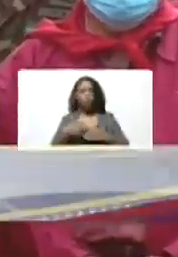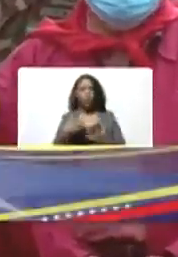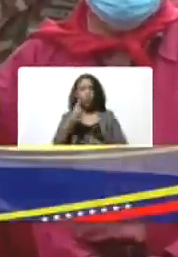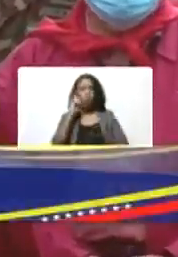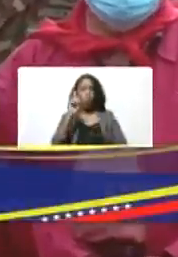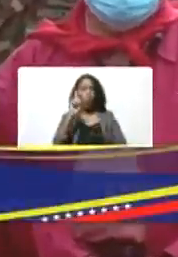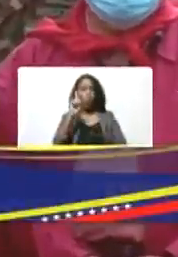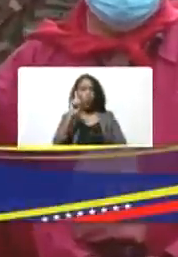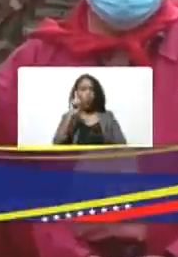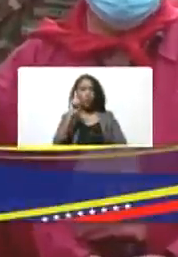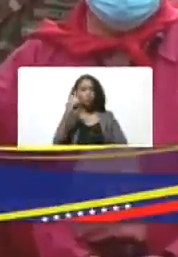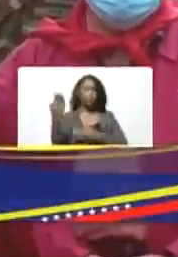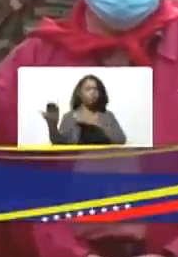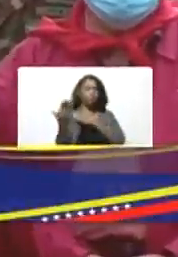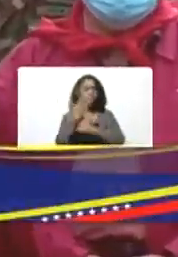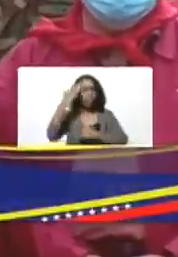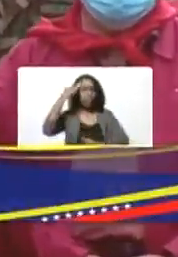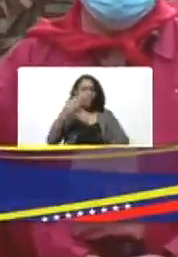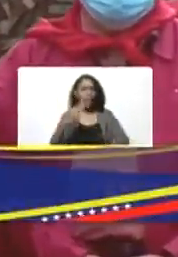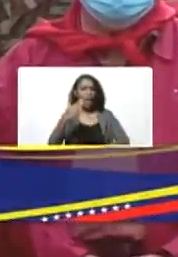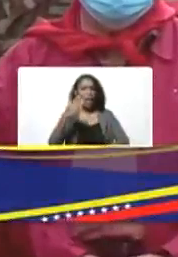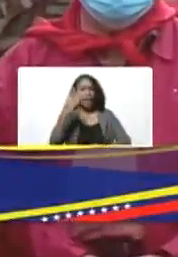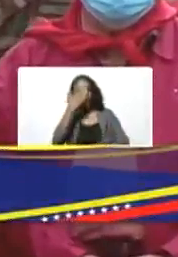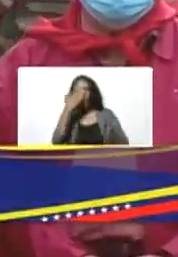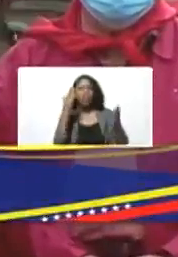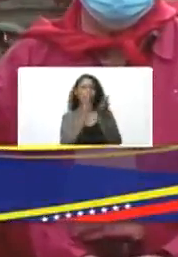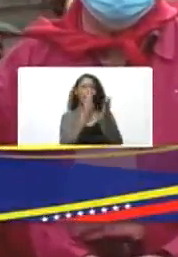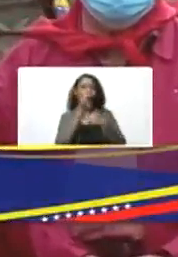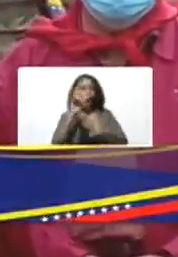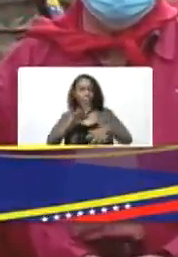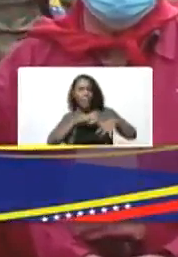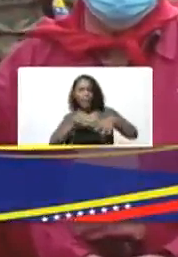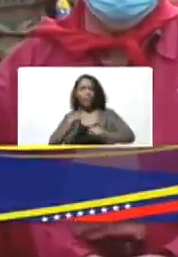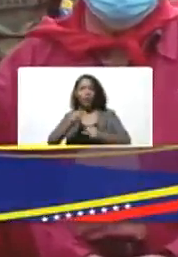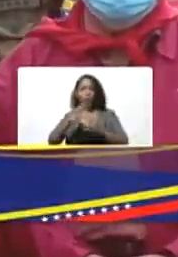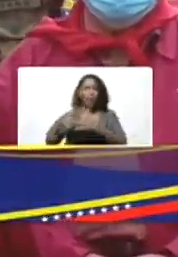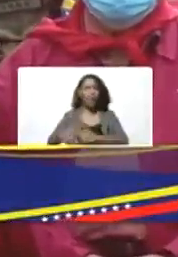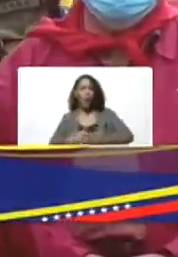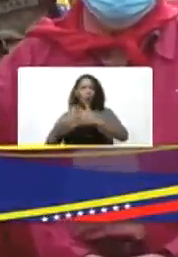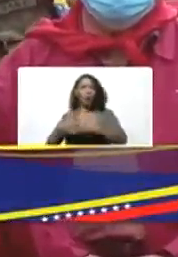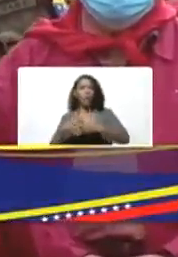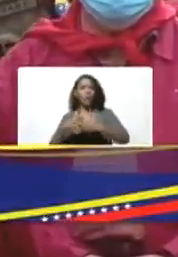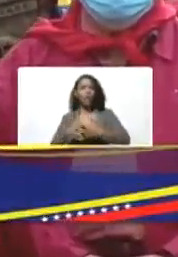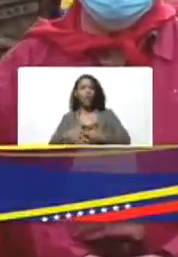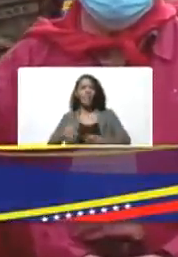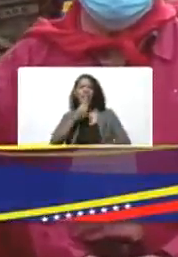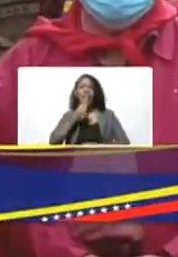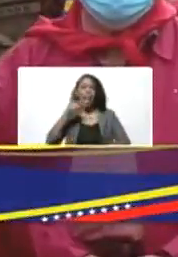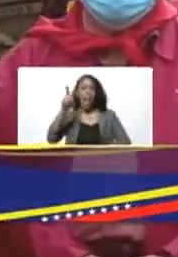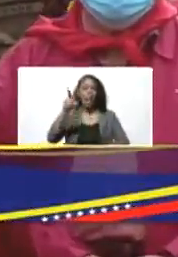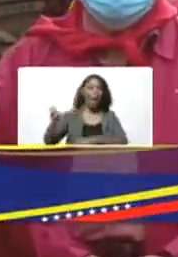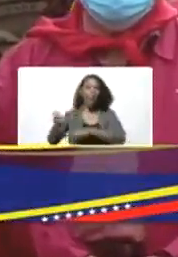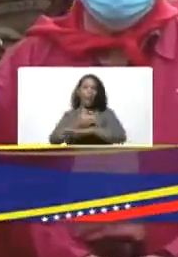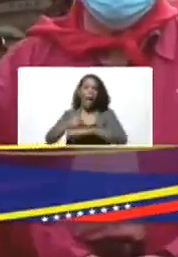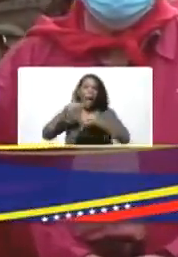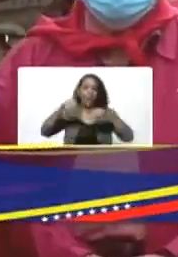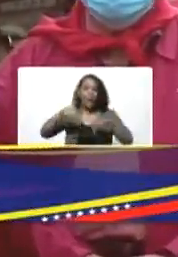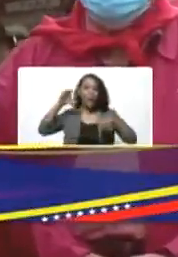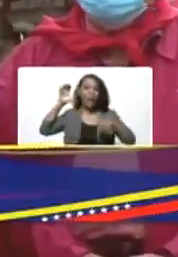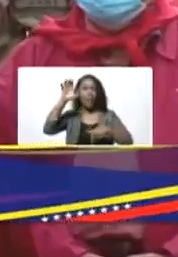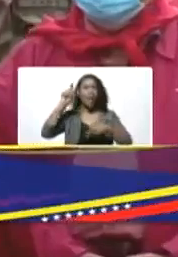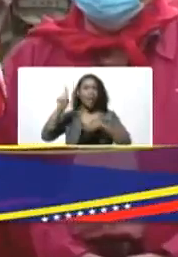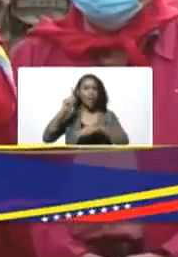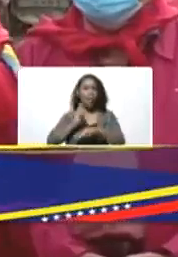con una insurgencia militar que se enfrentaba al imperialismo norteamericano, quien era quien gobernaba en este país para